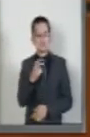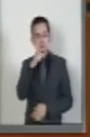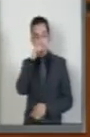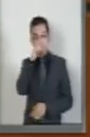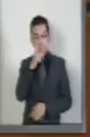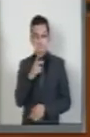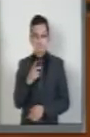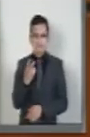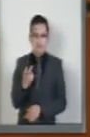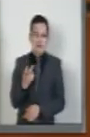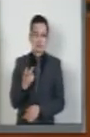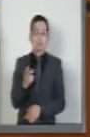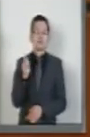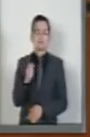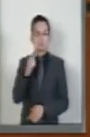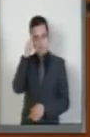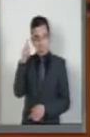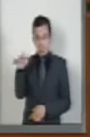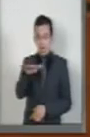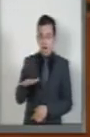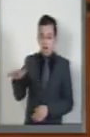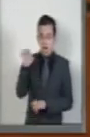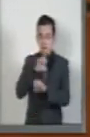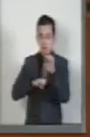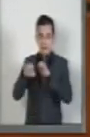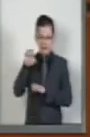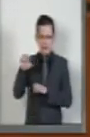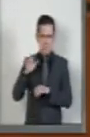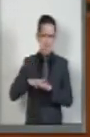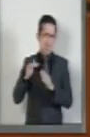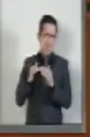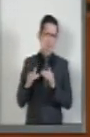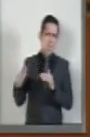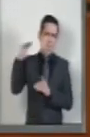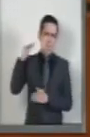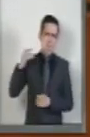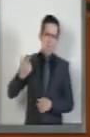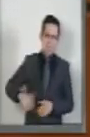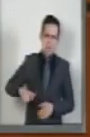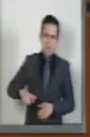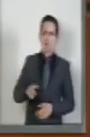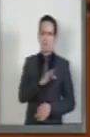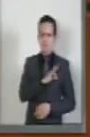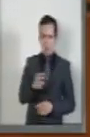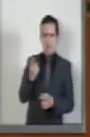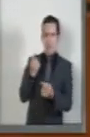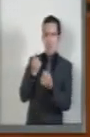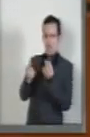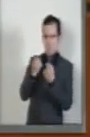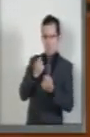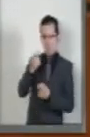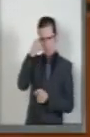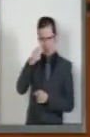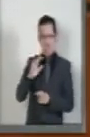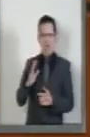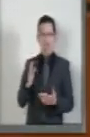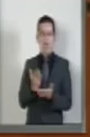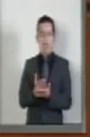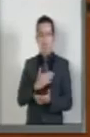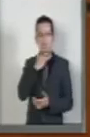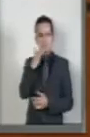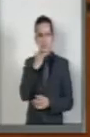y con ello impide que los grandes empresarios sean regulados para inhibir la